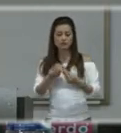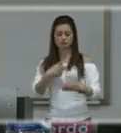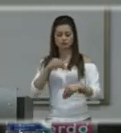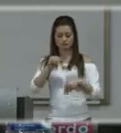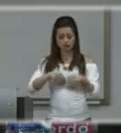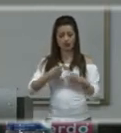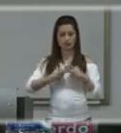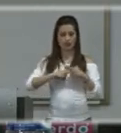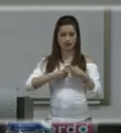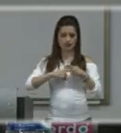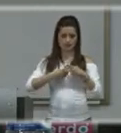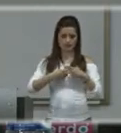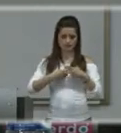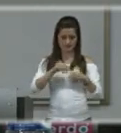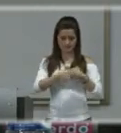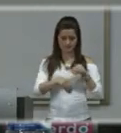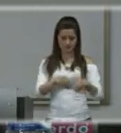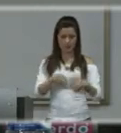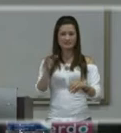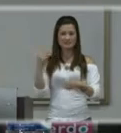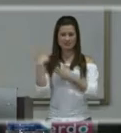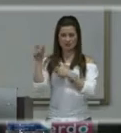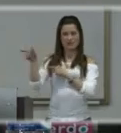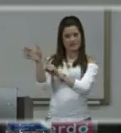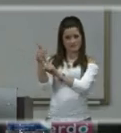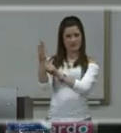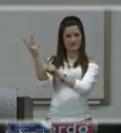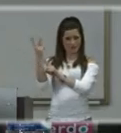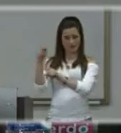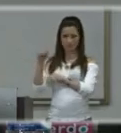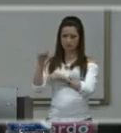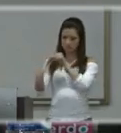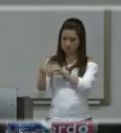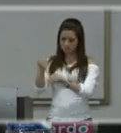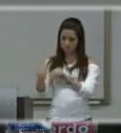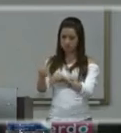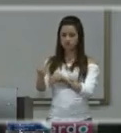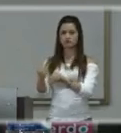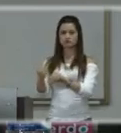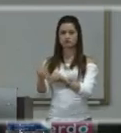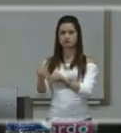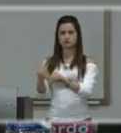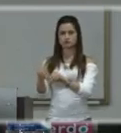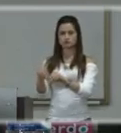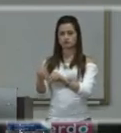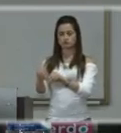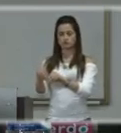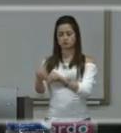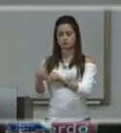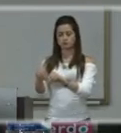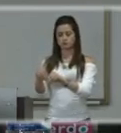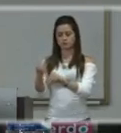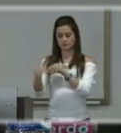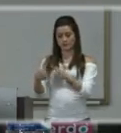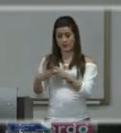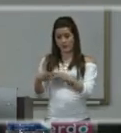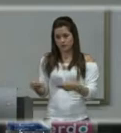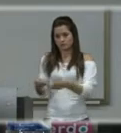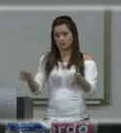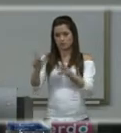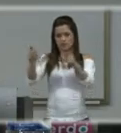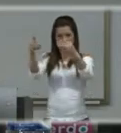por parte de, especialmente de Profamilia, de multiplicadores, de formación a multiplicadores con